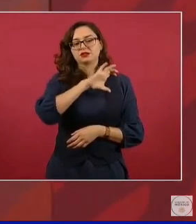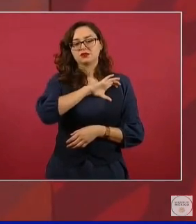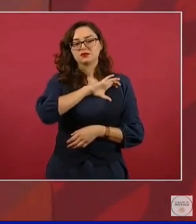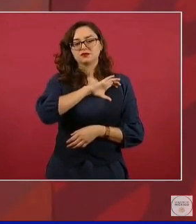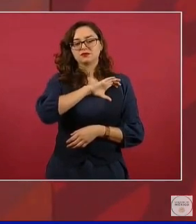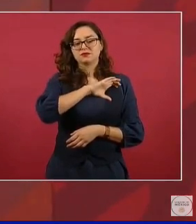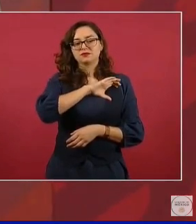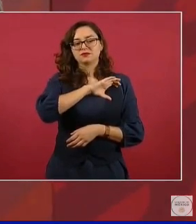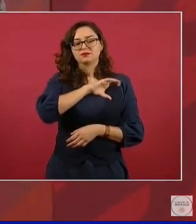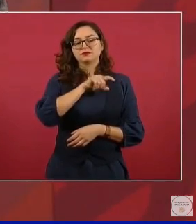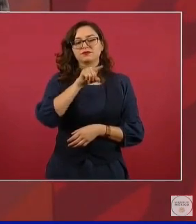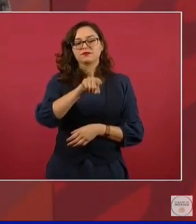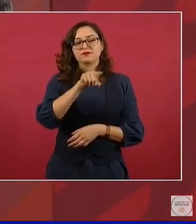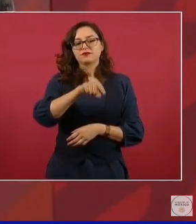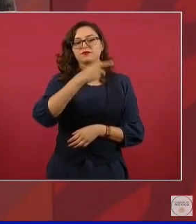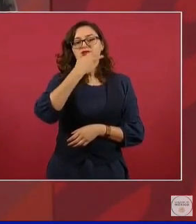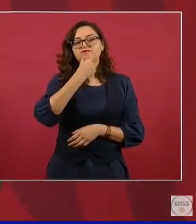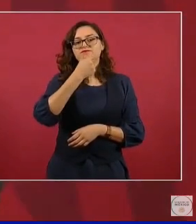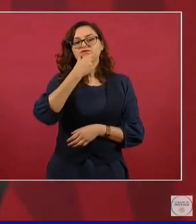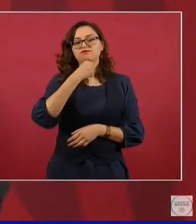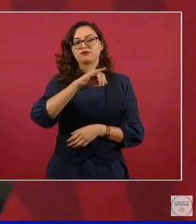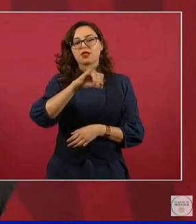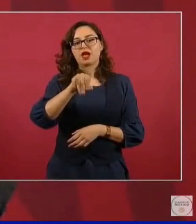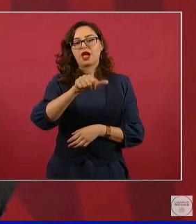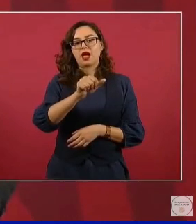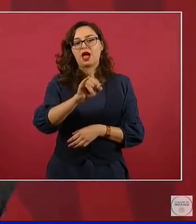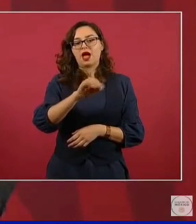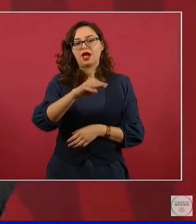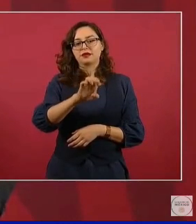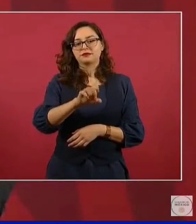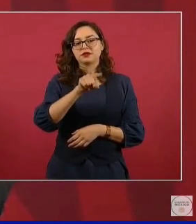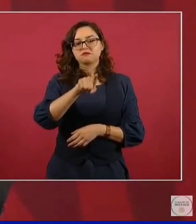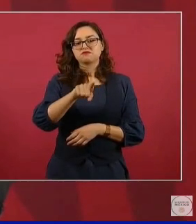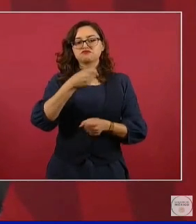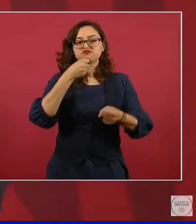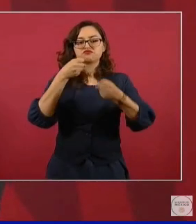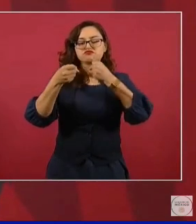porque Jaime era un periodista